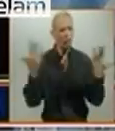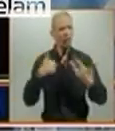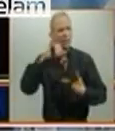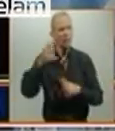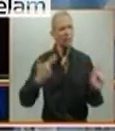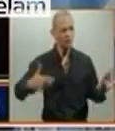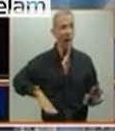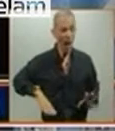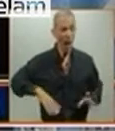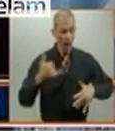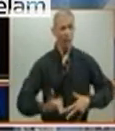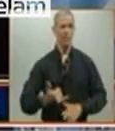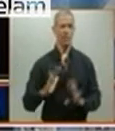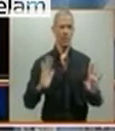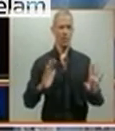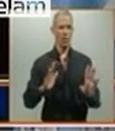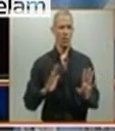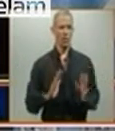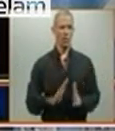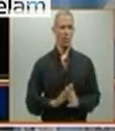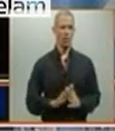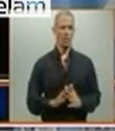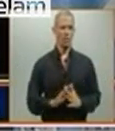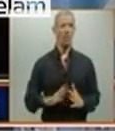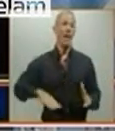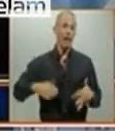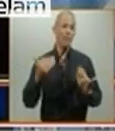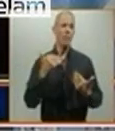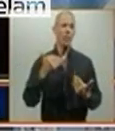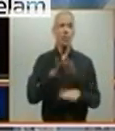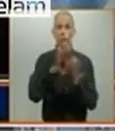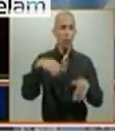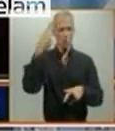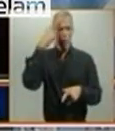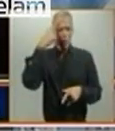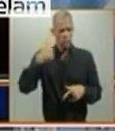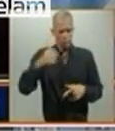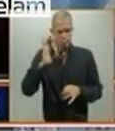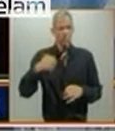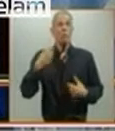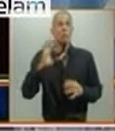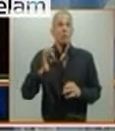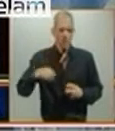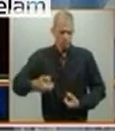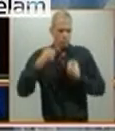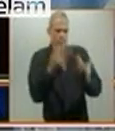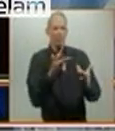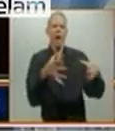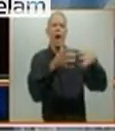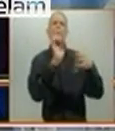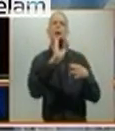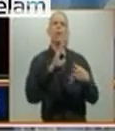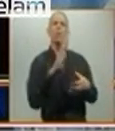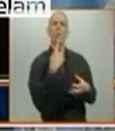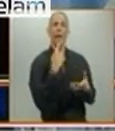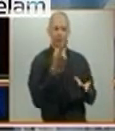pila para poder vertir todo mi conocimiento y a este club que me ha dado tanto. Así que yo también estoy